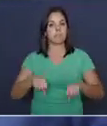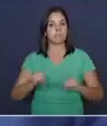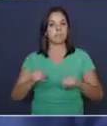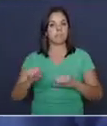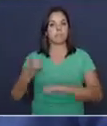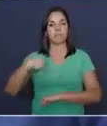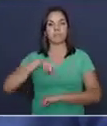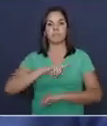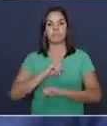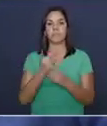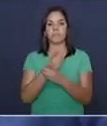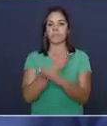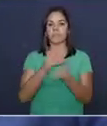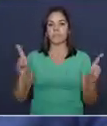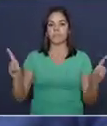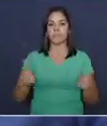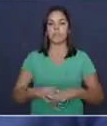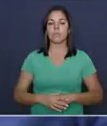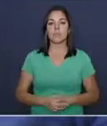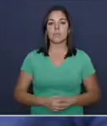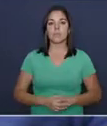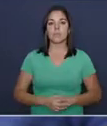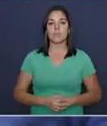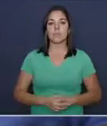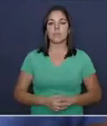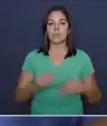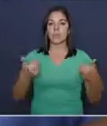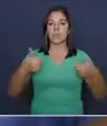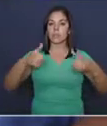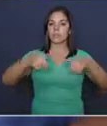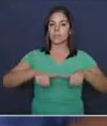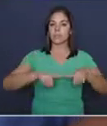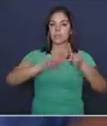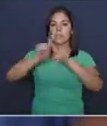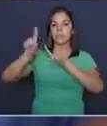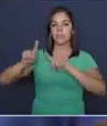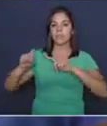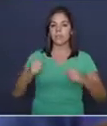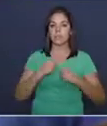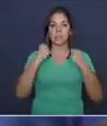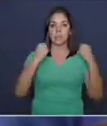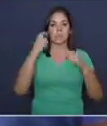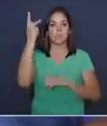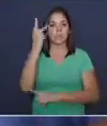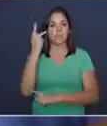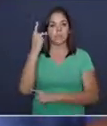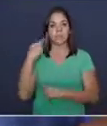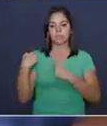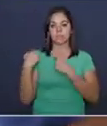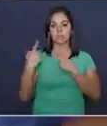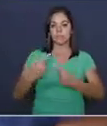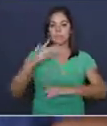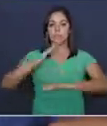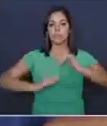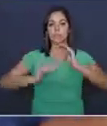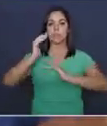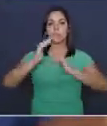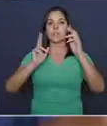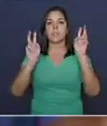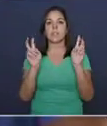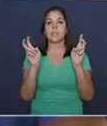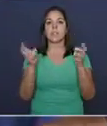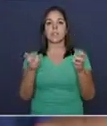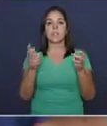en nuestra democracia. El acuerdo que varias fuerzas políticas hemos venido construyendo